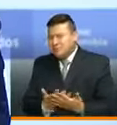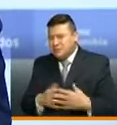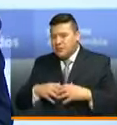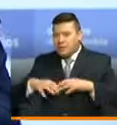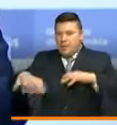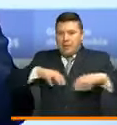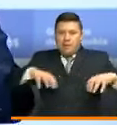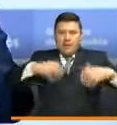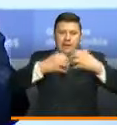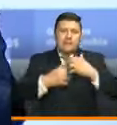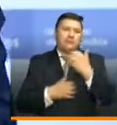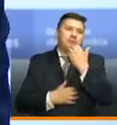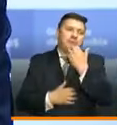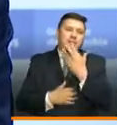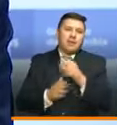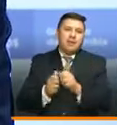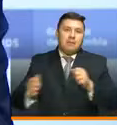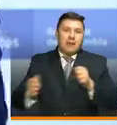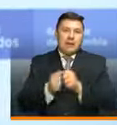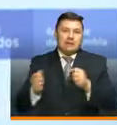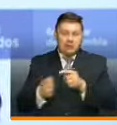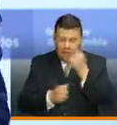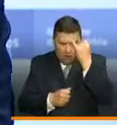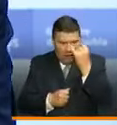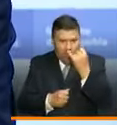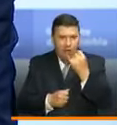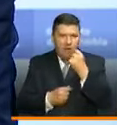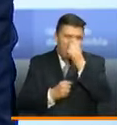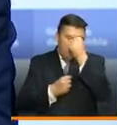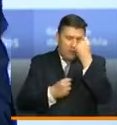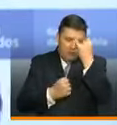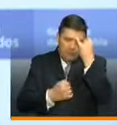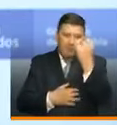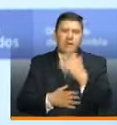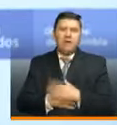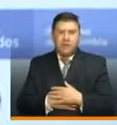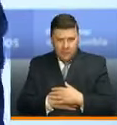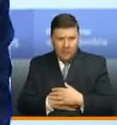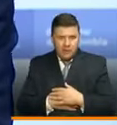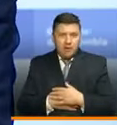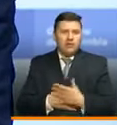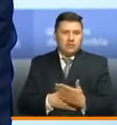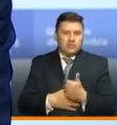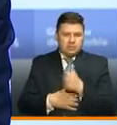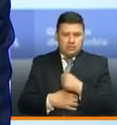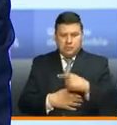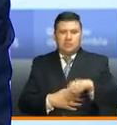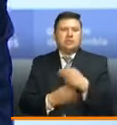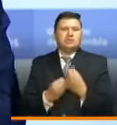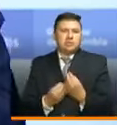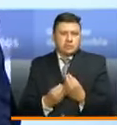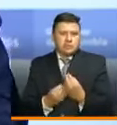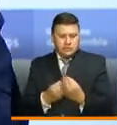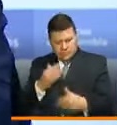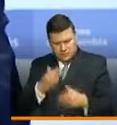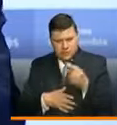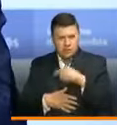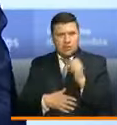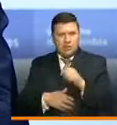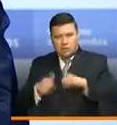sectores, por ejemplo, el sector de plásticos, del sector de cosméticos, del sector de confecciones misma, para arrancar a